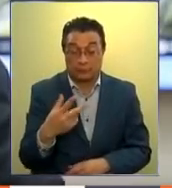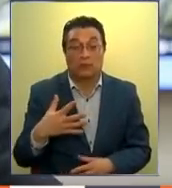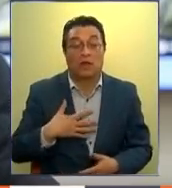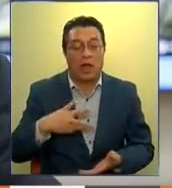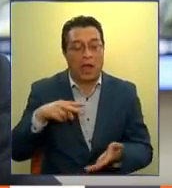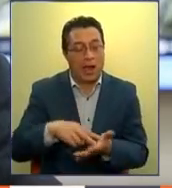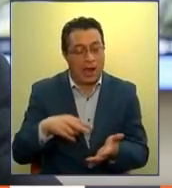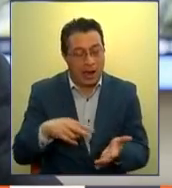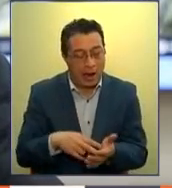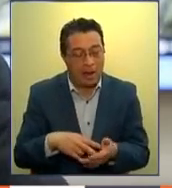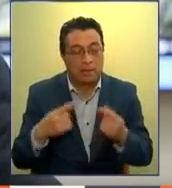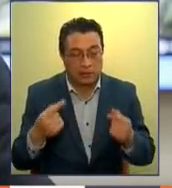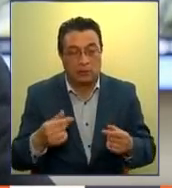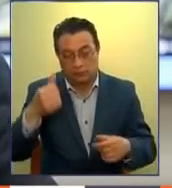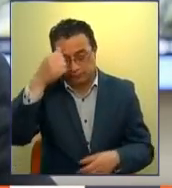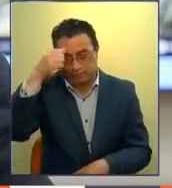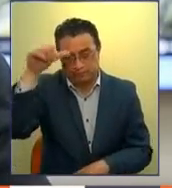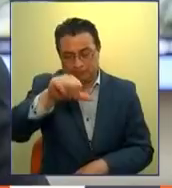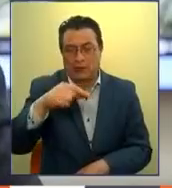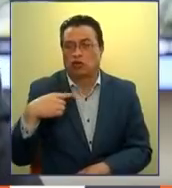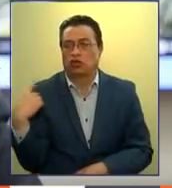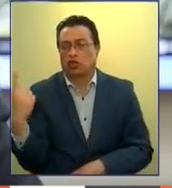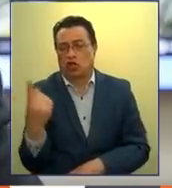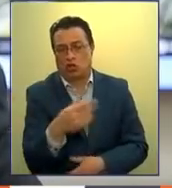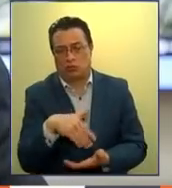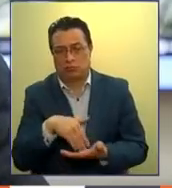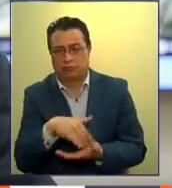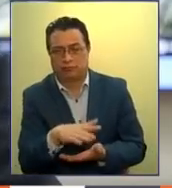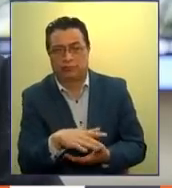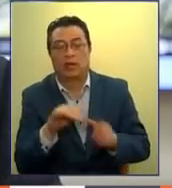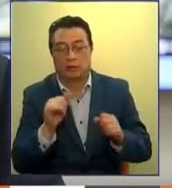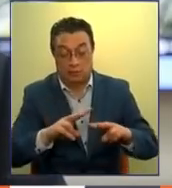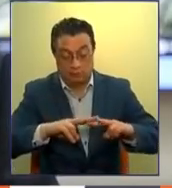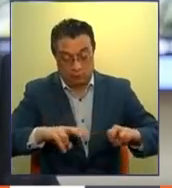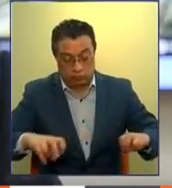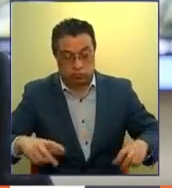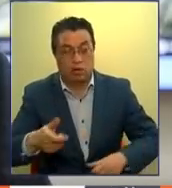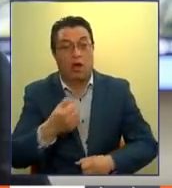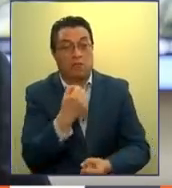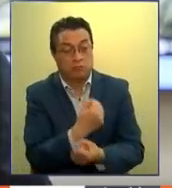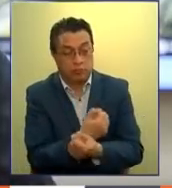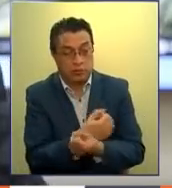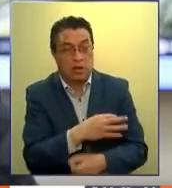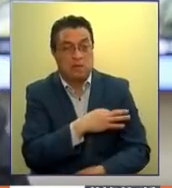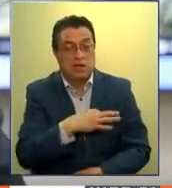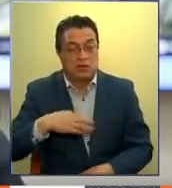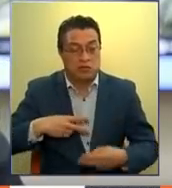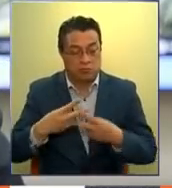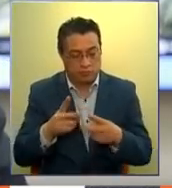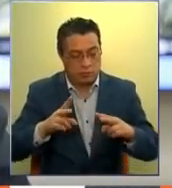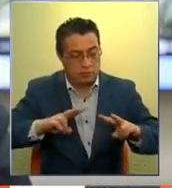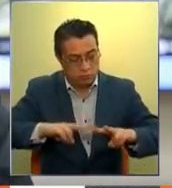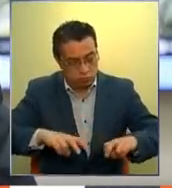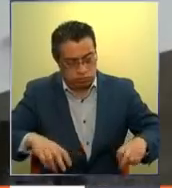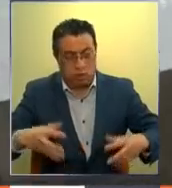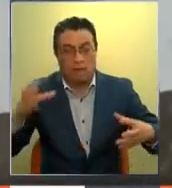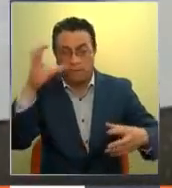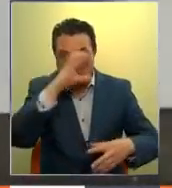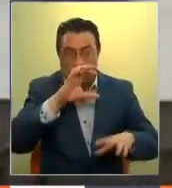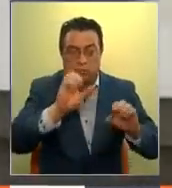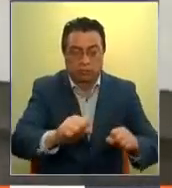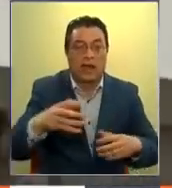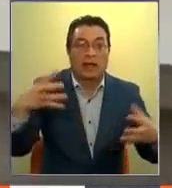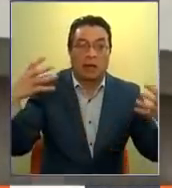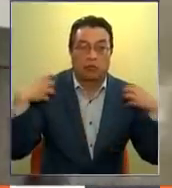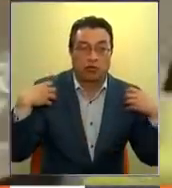sea transversal y que avancen las investigaciones que llevan adelante las policías y el Ministerio Público para determinar los responsables.